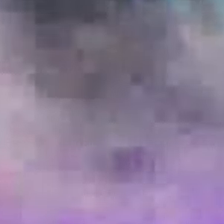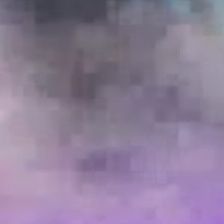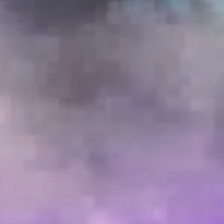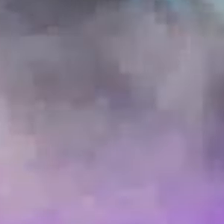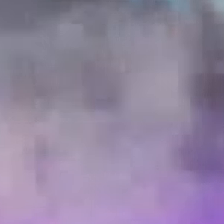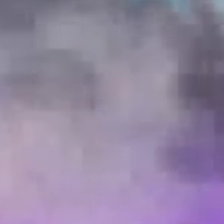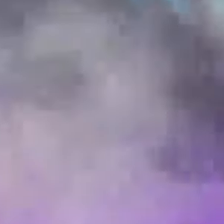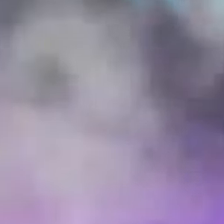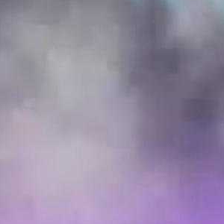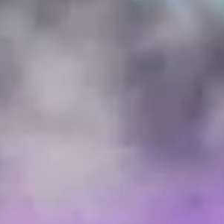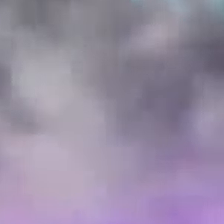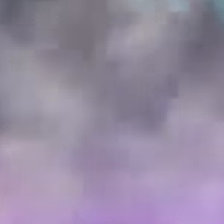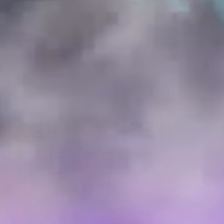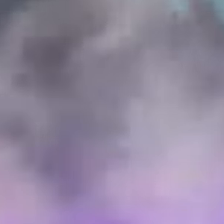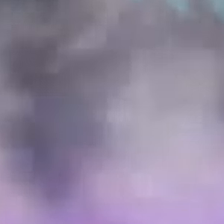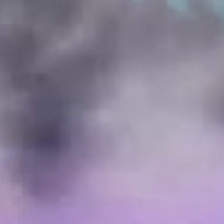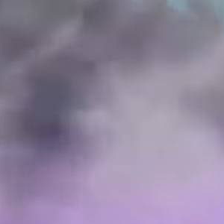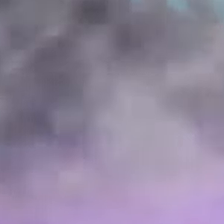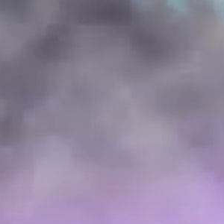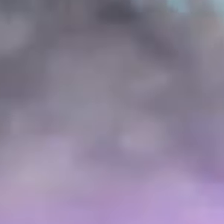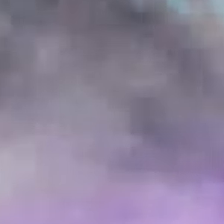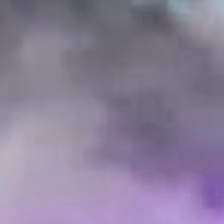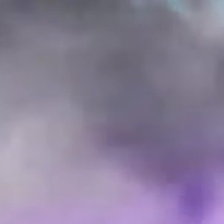Gracias. Gracias. Gracias. Chao, gracias.